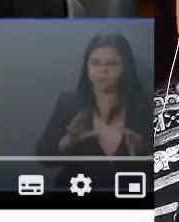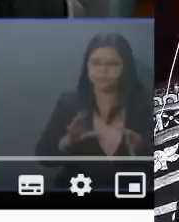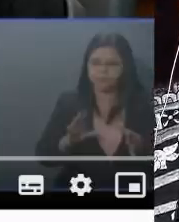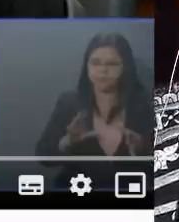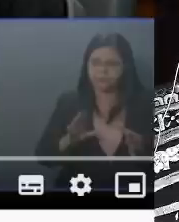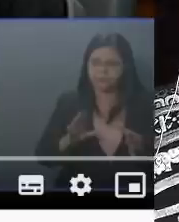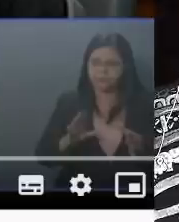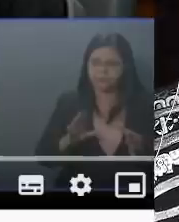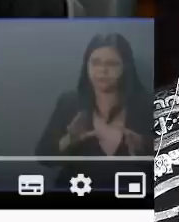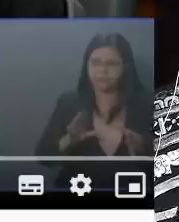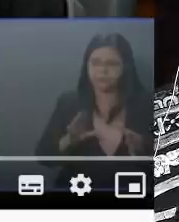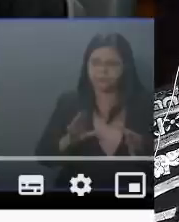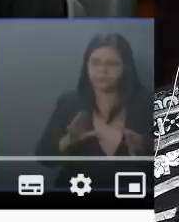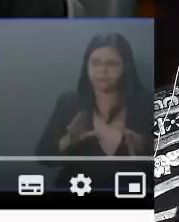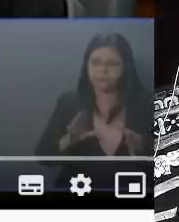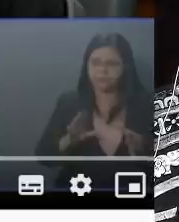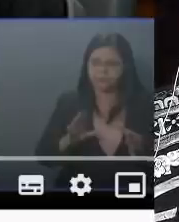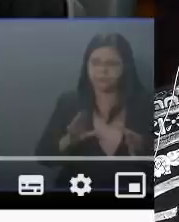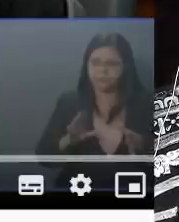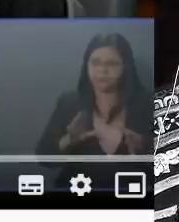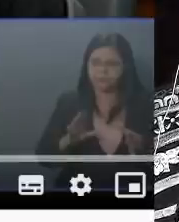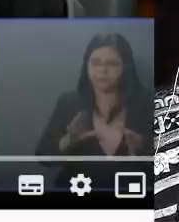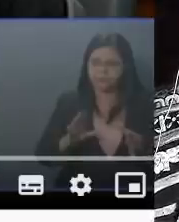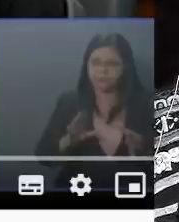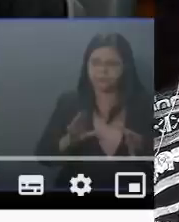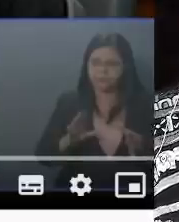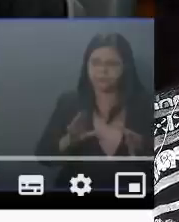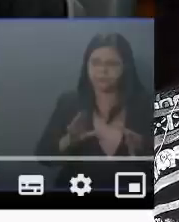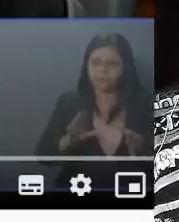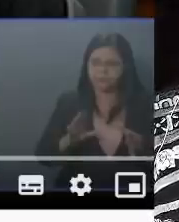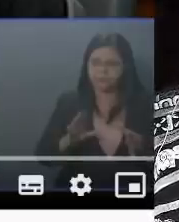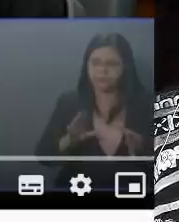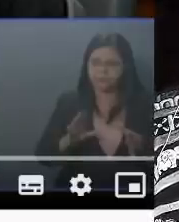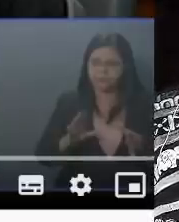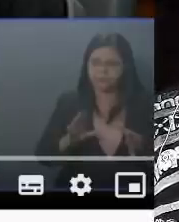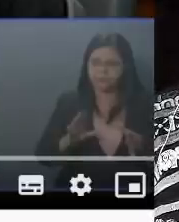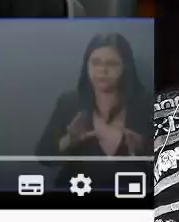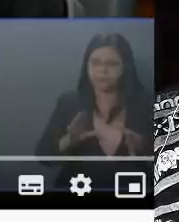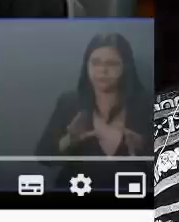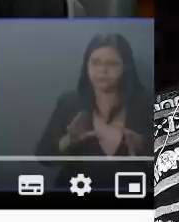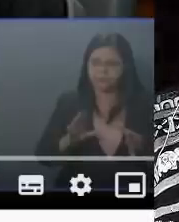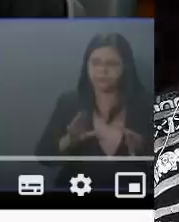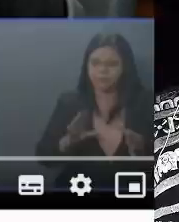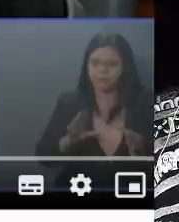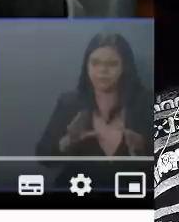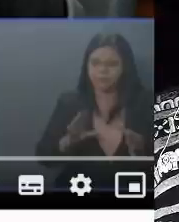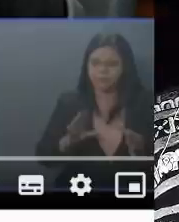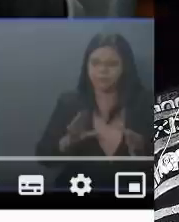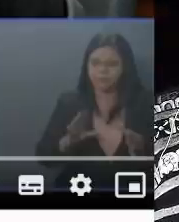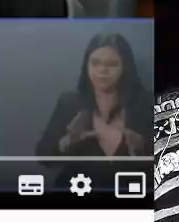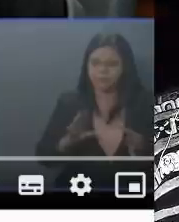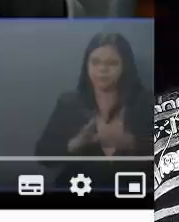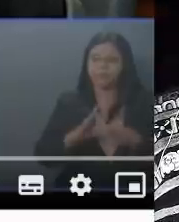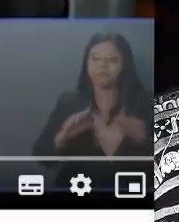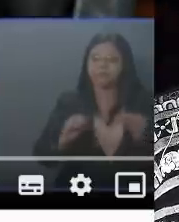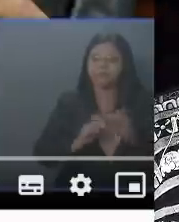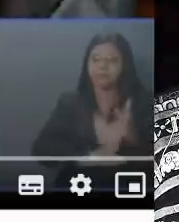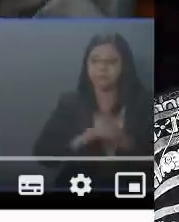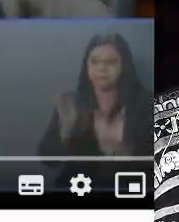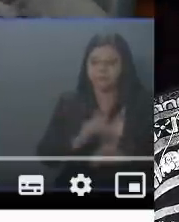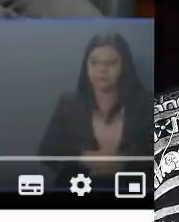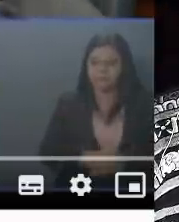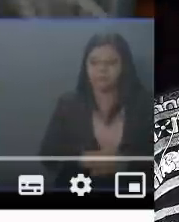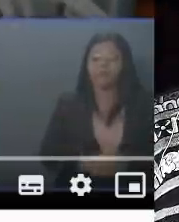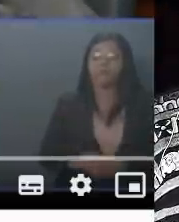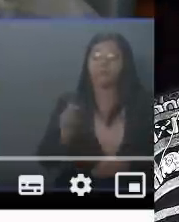el diputado del FMLN. El diputado atrapado en el tiempo, le podríamos llamar. Escuchemos. Que si aquí